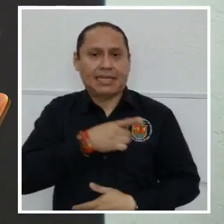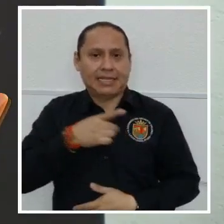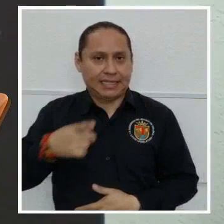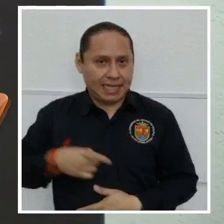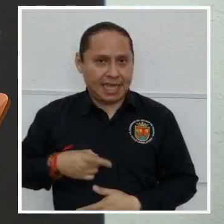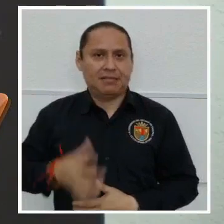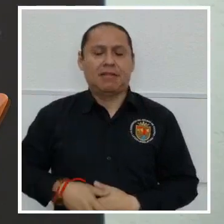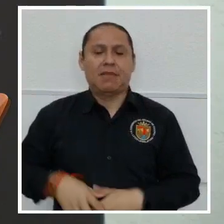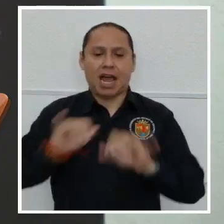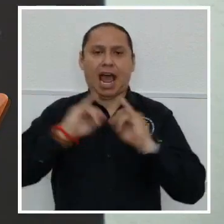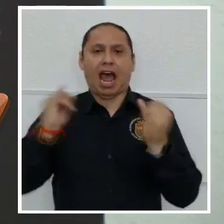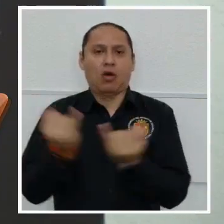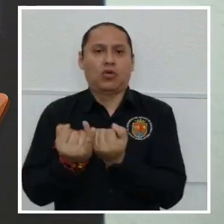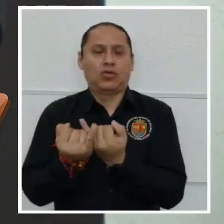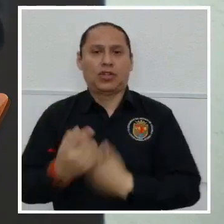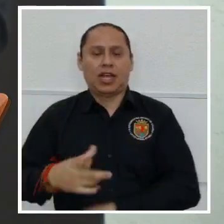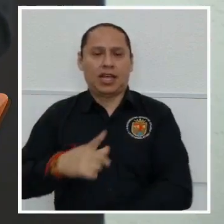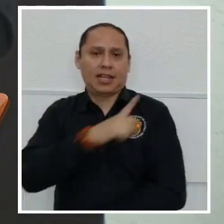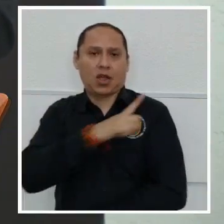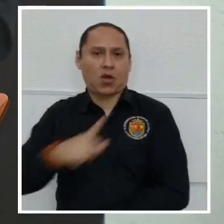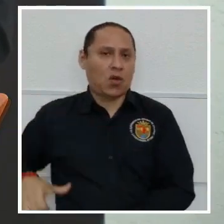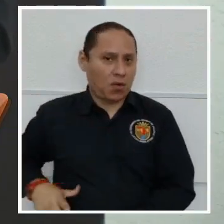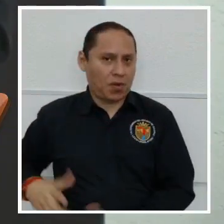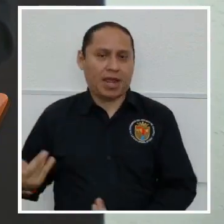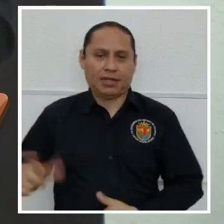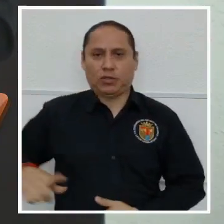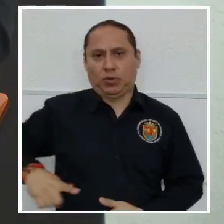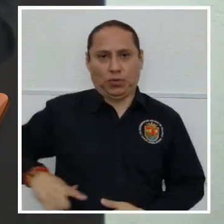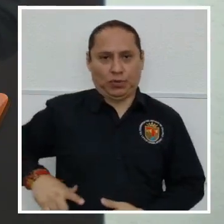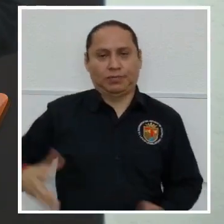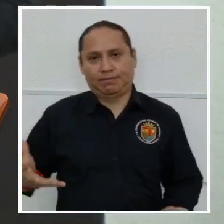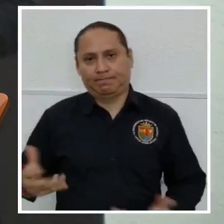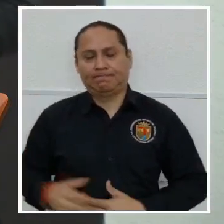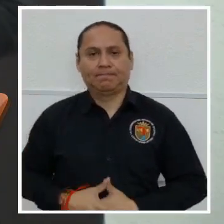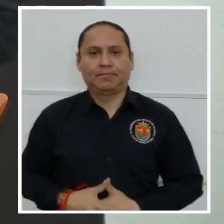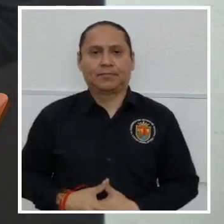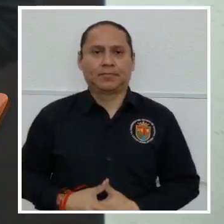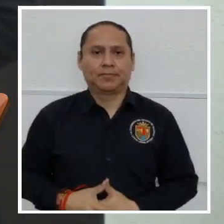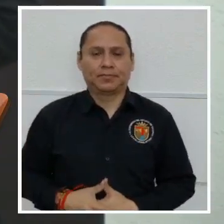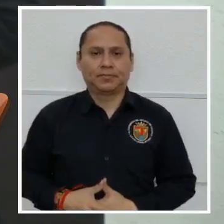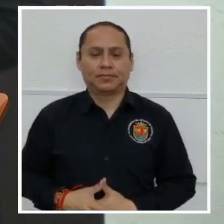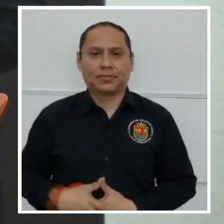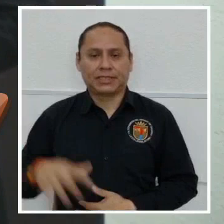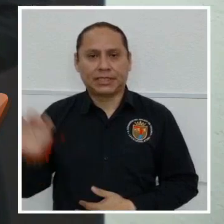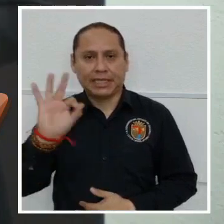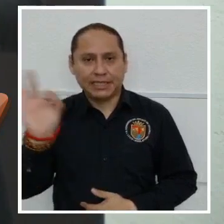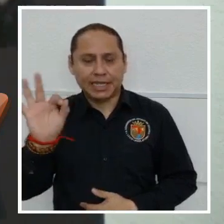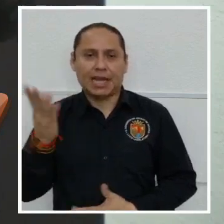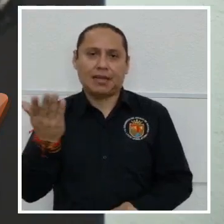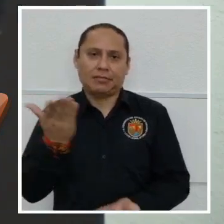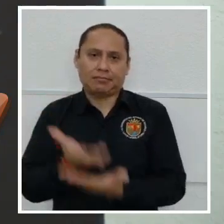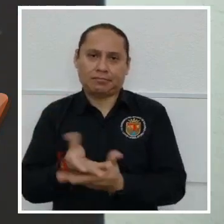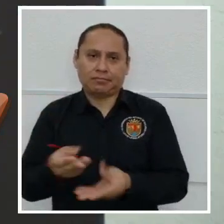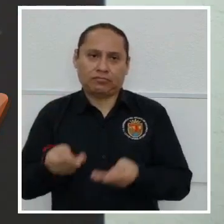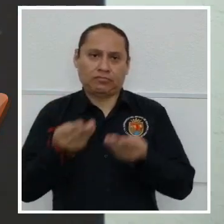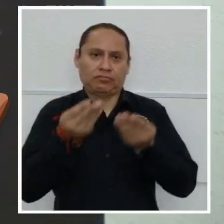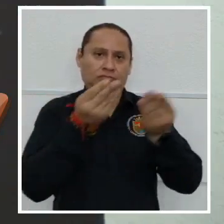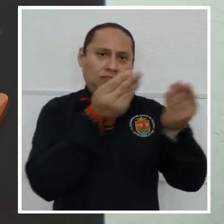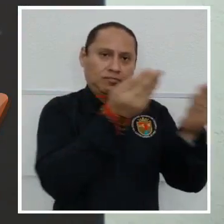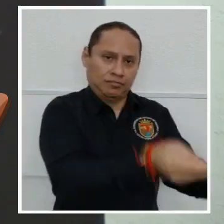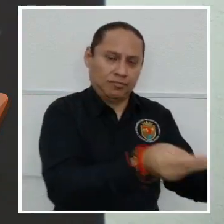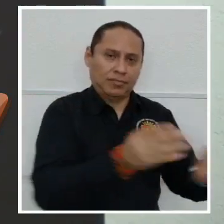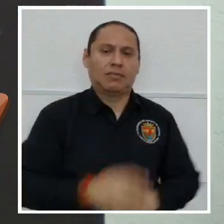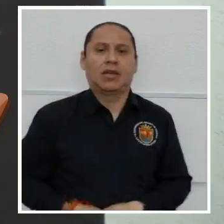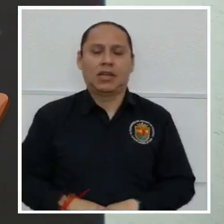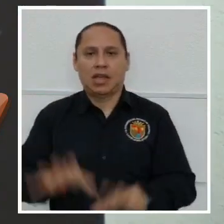la junta de gobierno con voz y voto en su momento presentaré de manera respetuosa a la